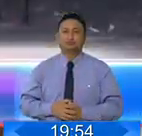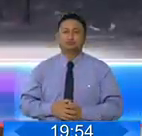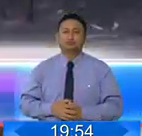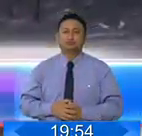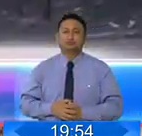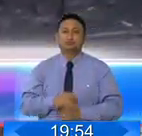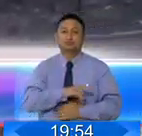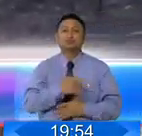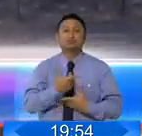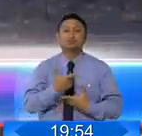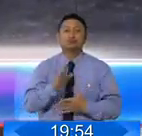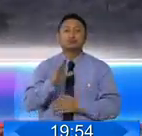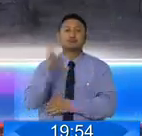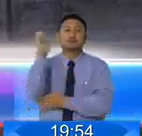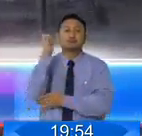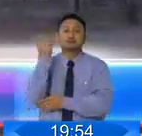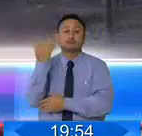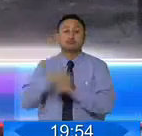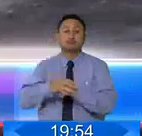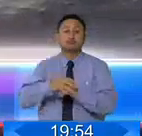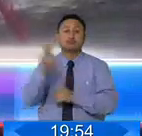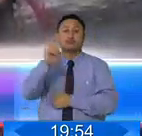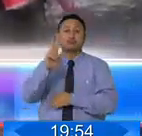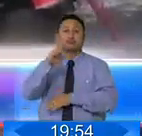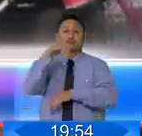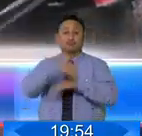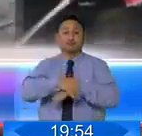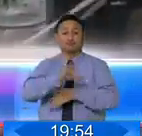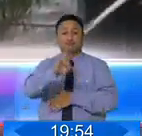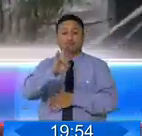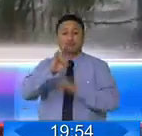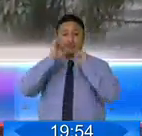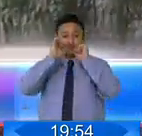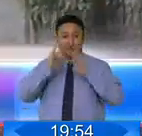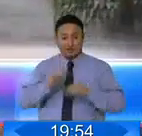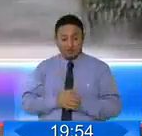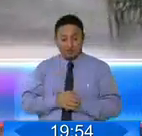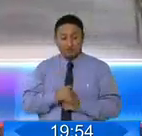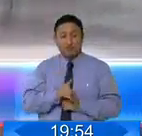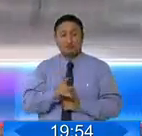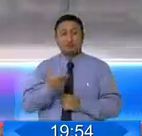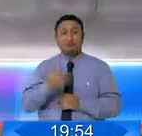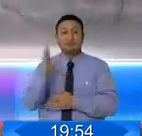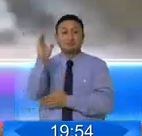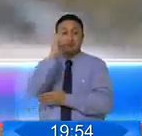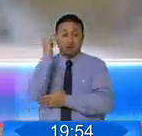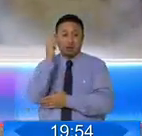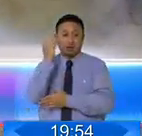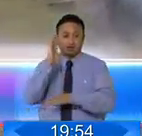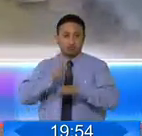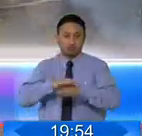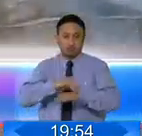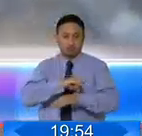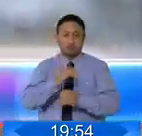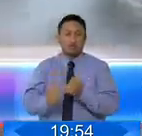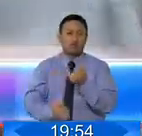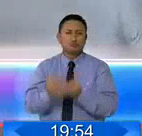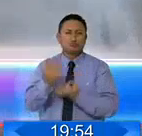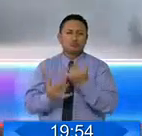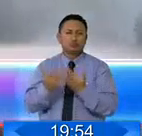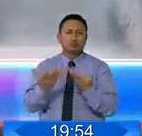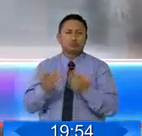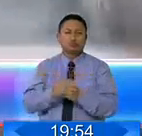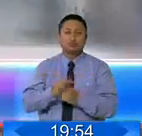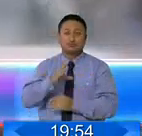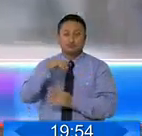La alerta se dio la tarde de este viernes 7 de septiembre a través del servicio de emergencia. El incendio se produjo en